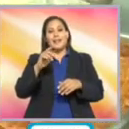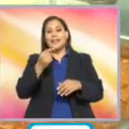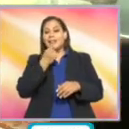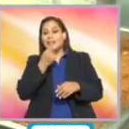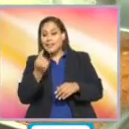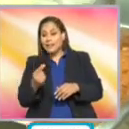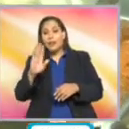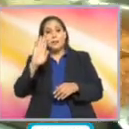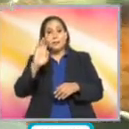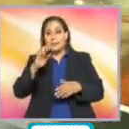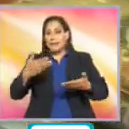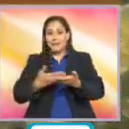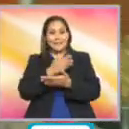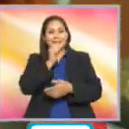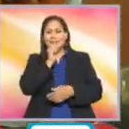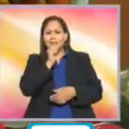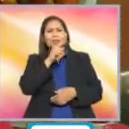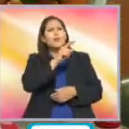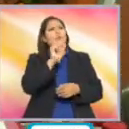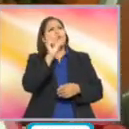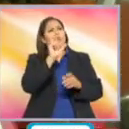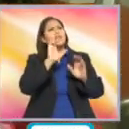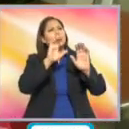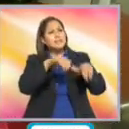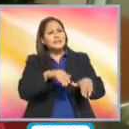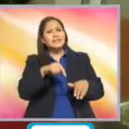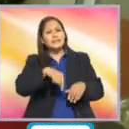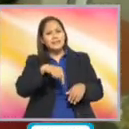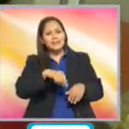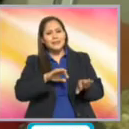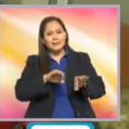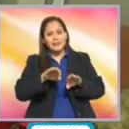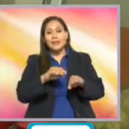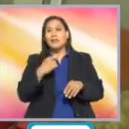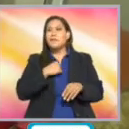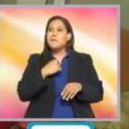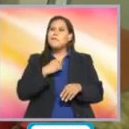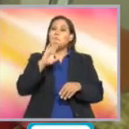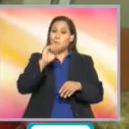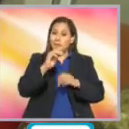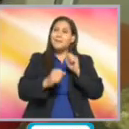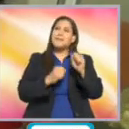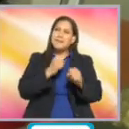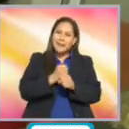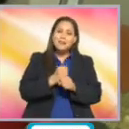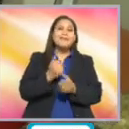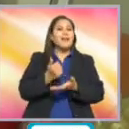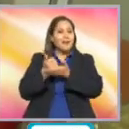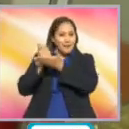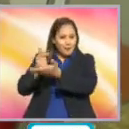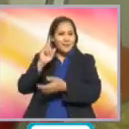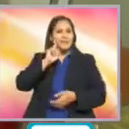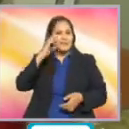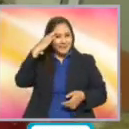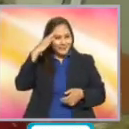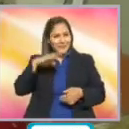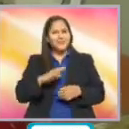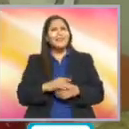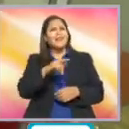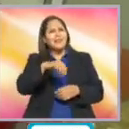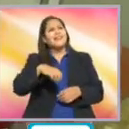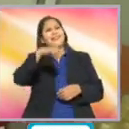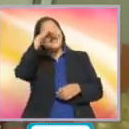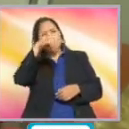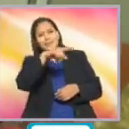niño. No me diga, ¿qué edad tenía cuando llegó? Yo tengo como 9 años ayudándole a la señora. Pues, ¿qué edad